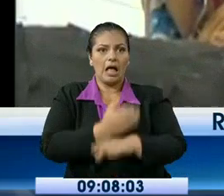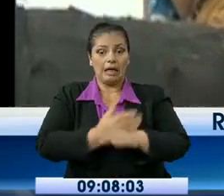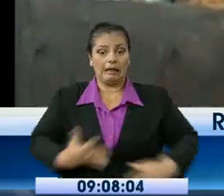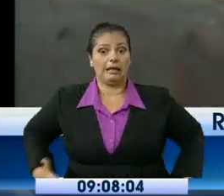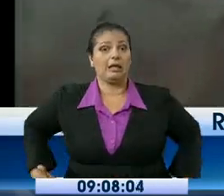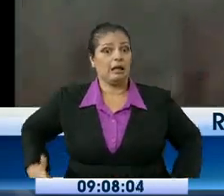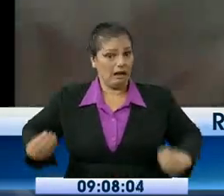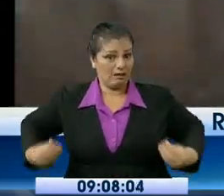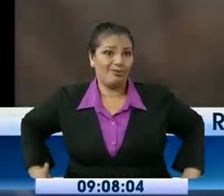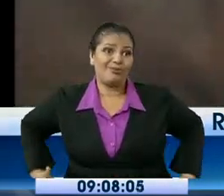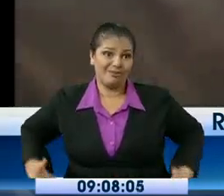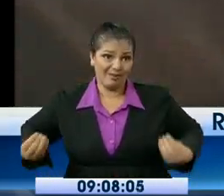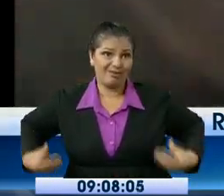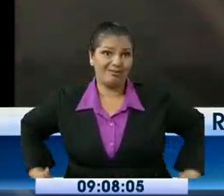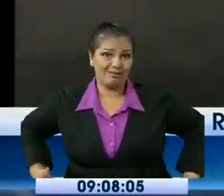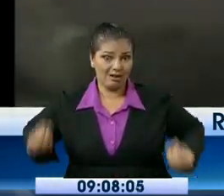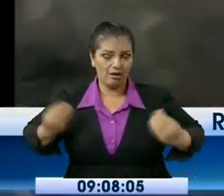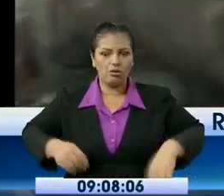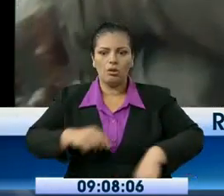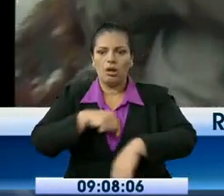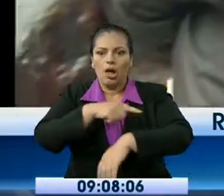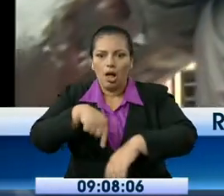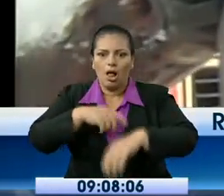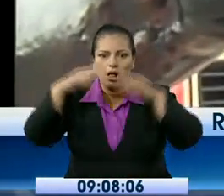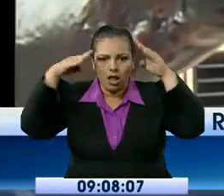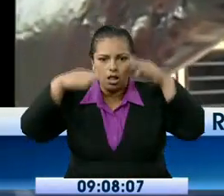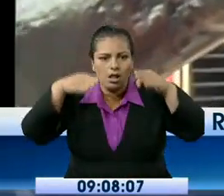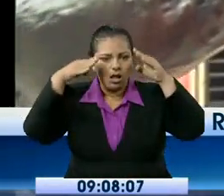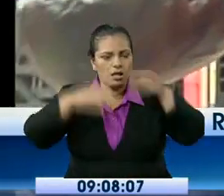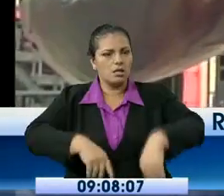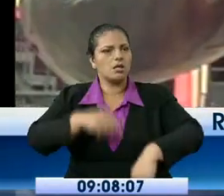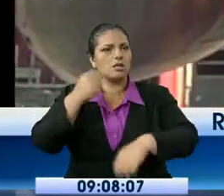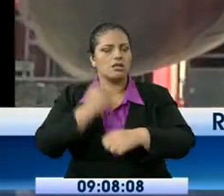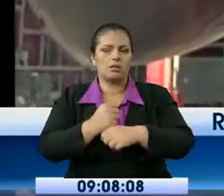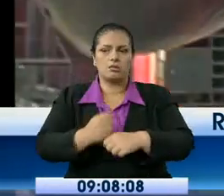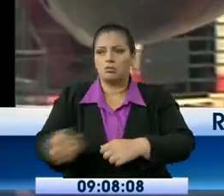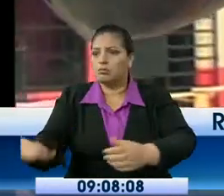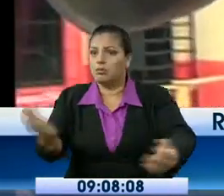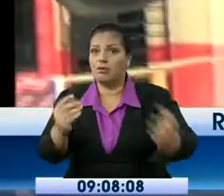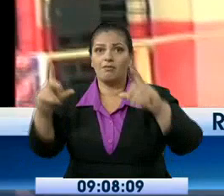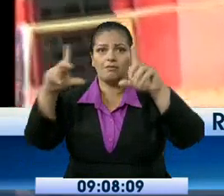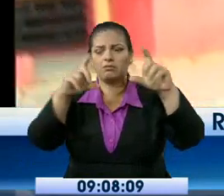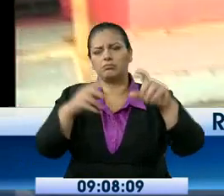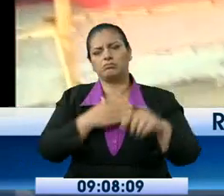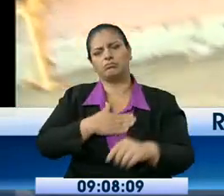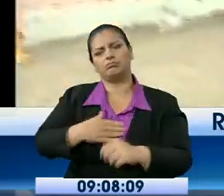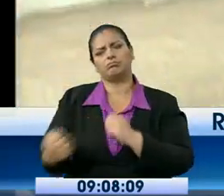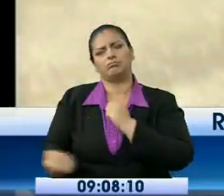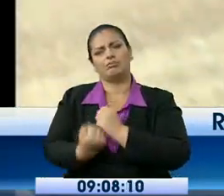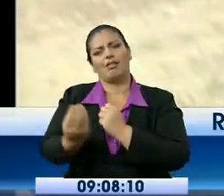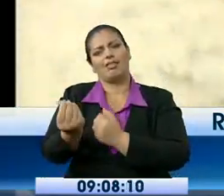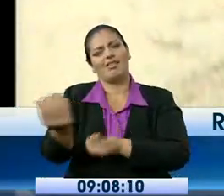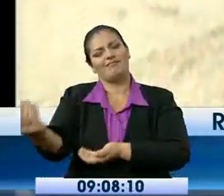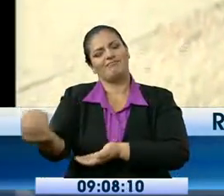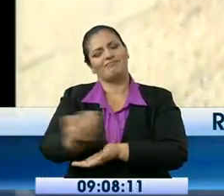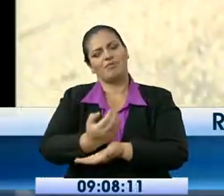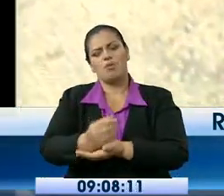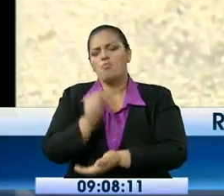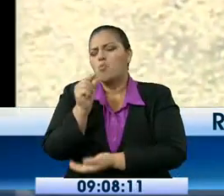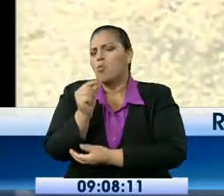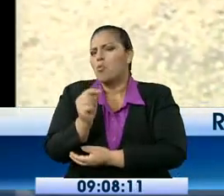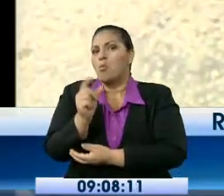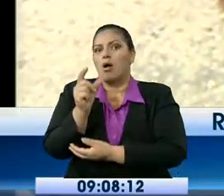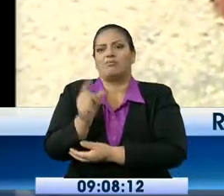invertimos dinero, tiempo. Entonces a la gente le hacemos un llamado de conciencia que cuando vengan para acá, por favor nos colaboren. No se fijen en la cantidad, nosotros siempre